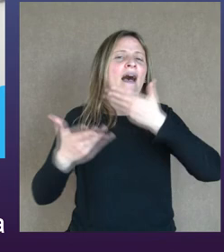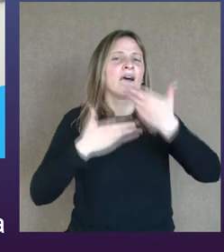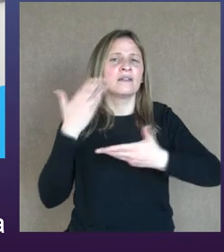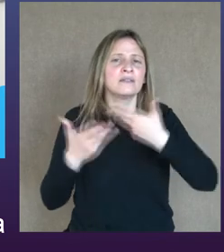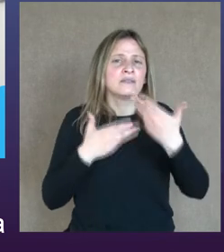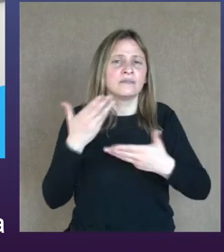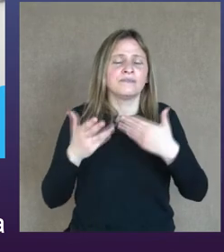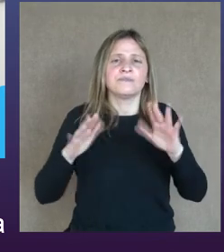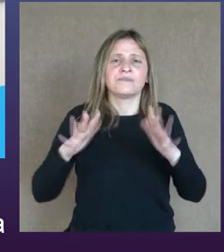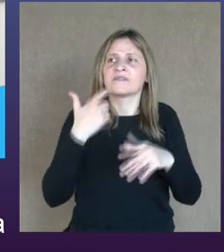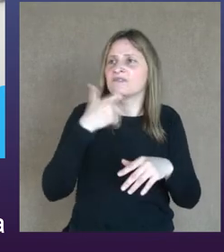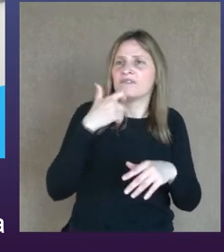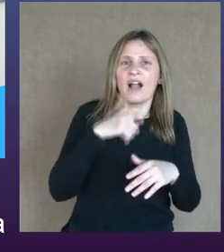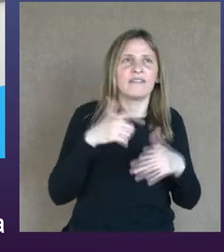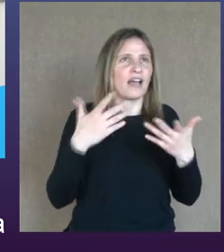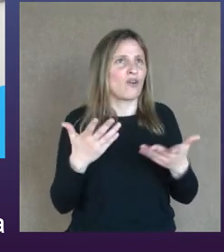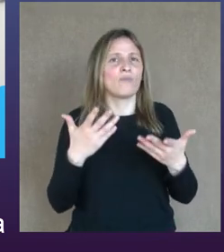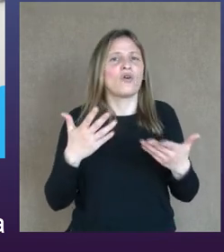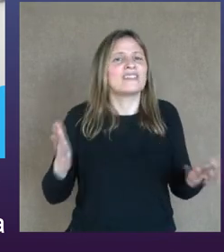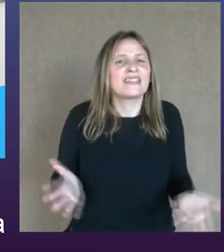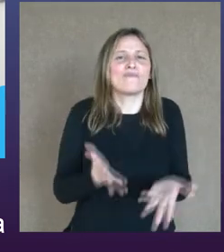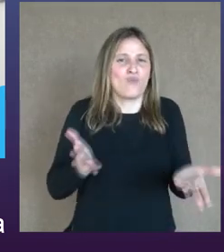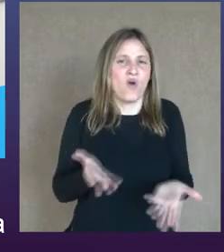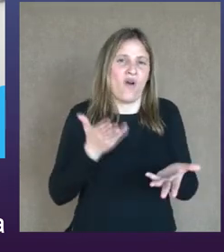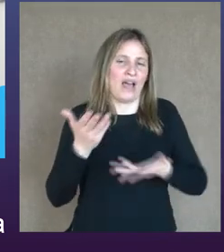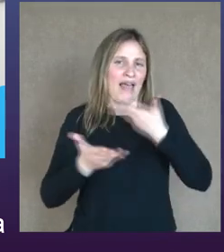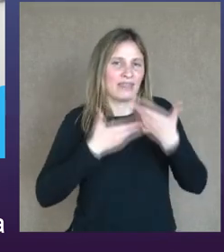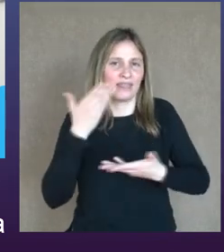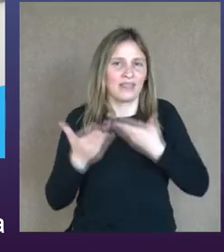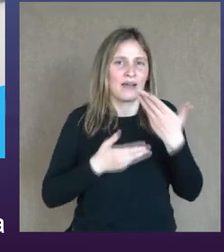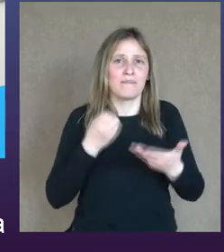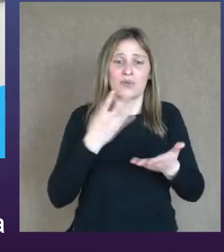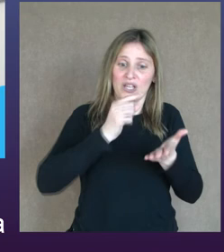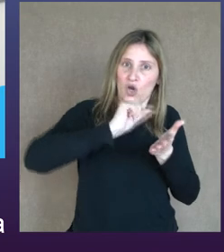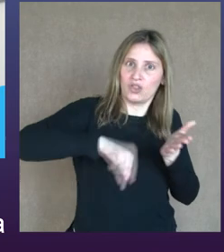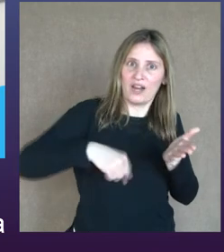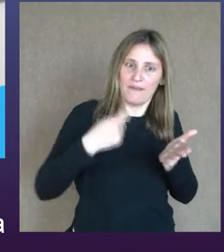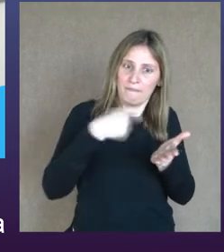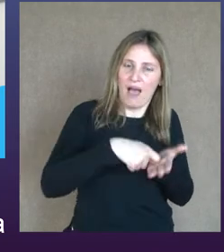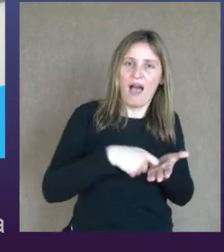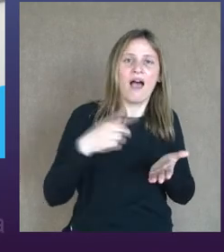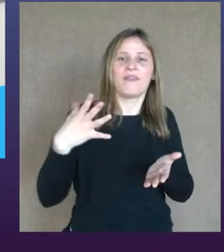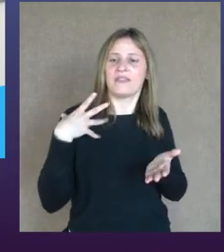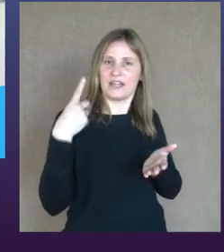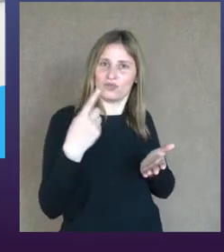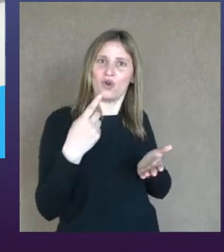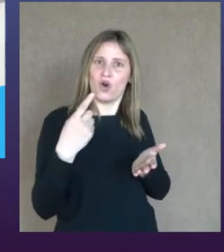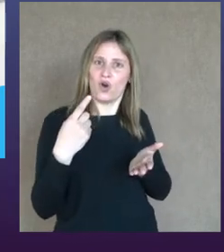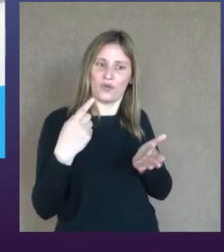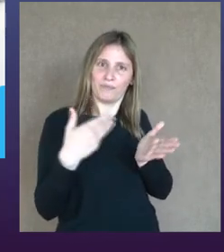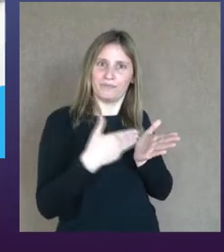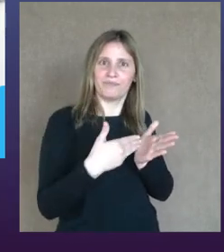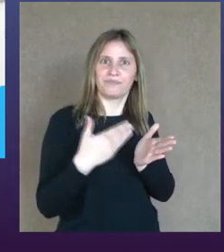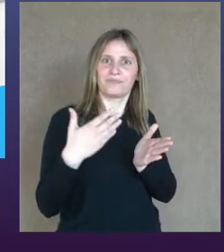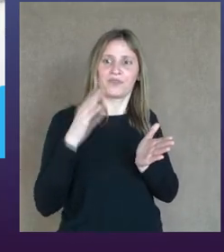la desconexión con el estímulo de cantar, ¿no? Porque, bueno, tener un contrato, tener la posibilidad de que te escuche un director es un estímulo muy grande, necesitas